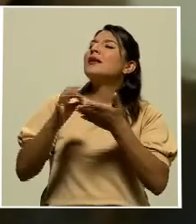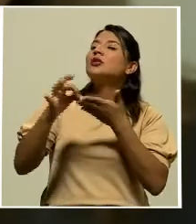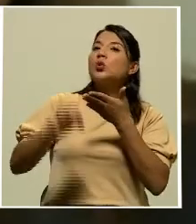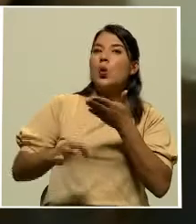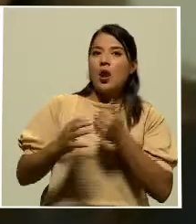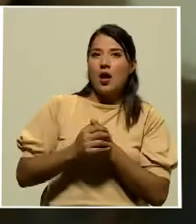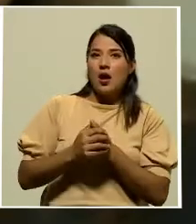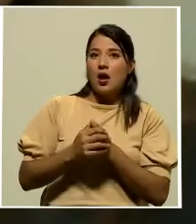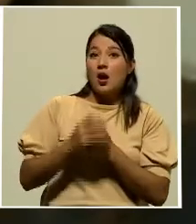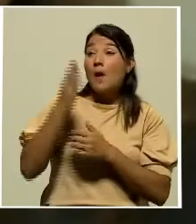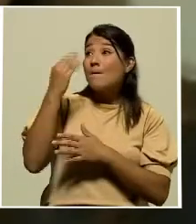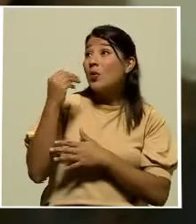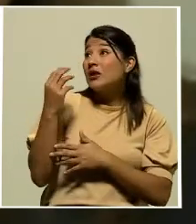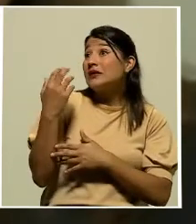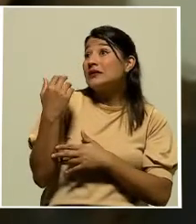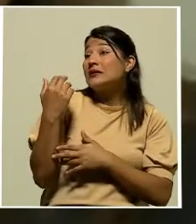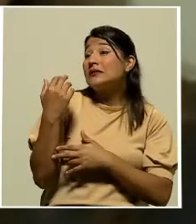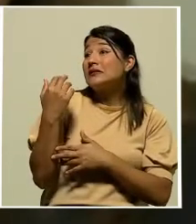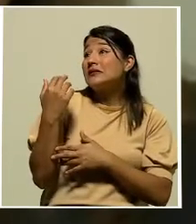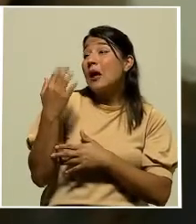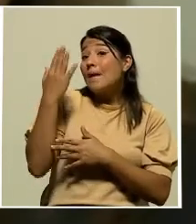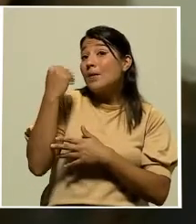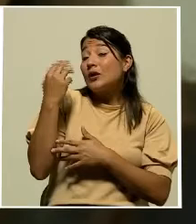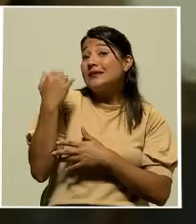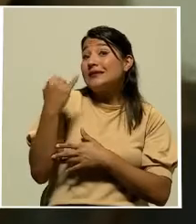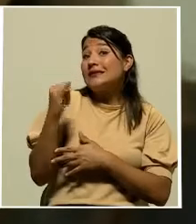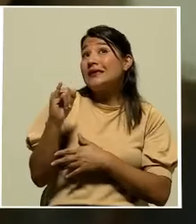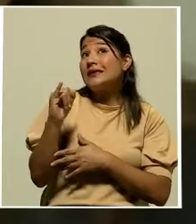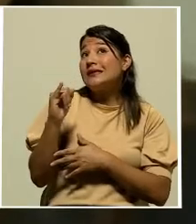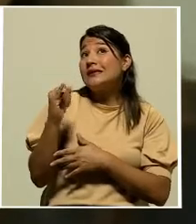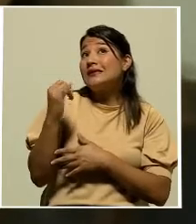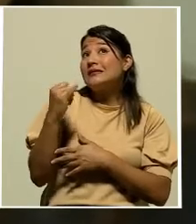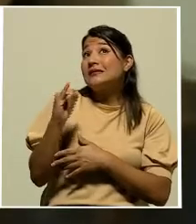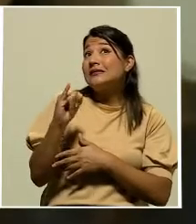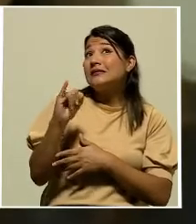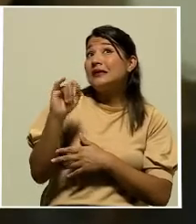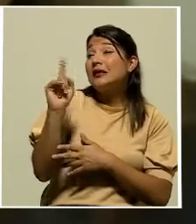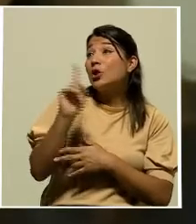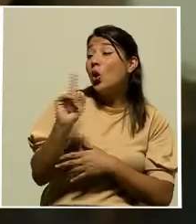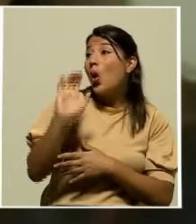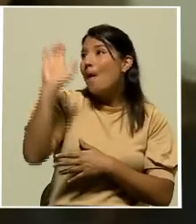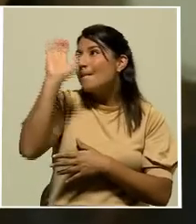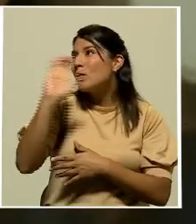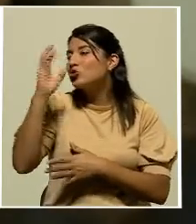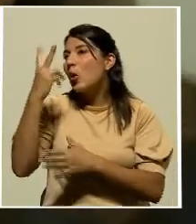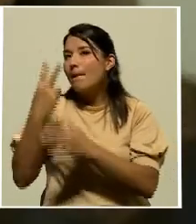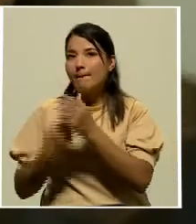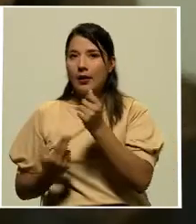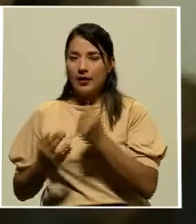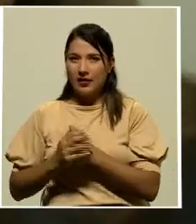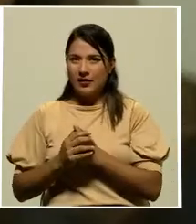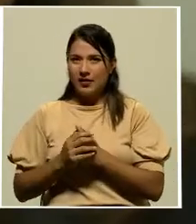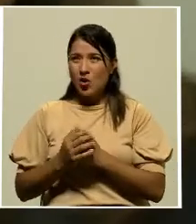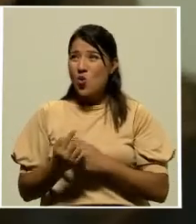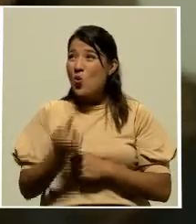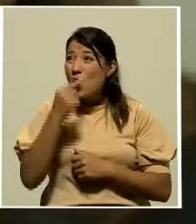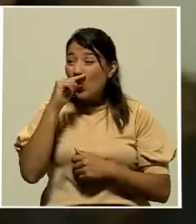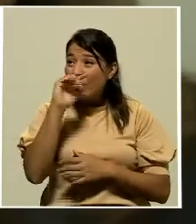Porque si no le busco pareja para que aplique con algo. Estamos hablando de una niña